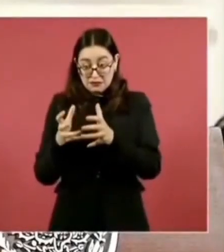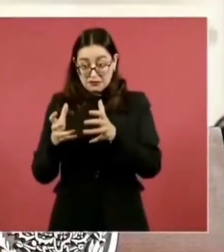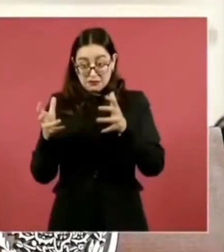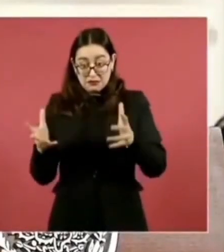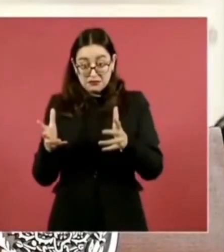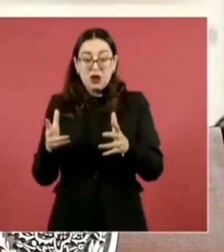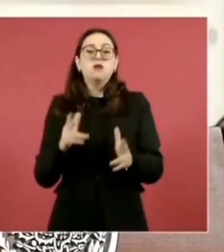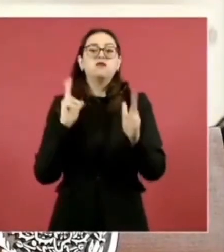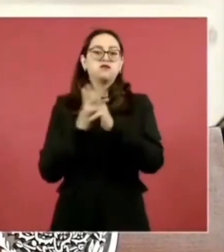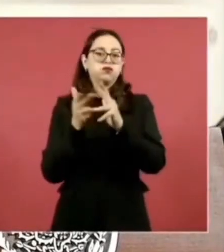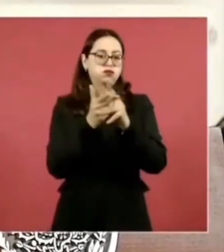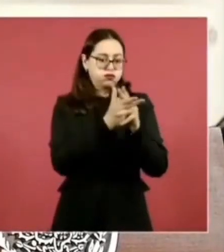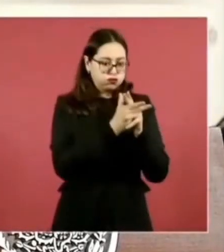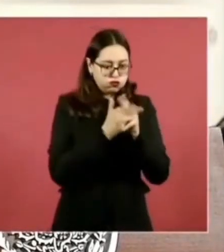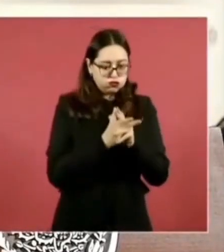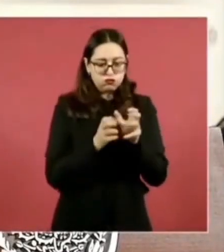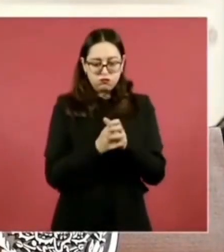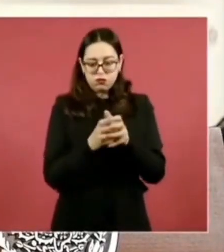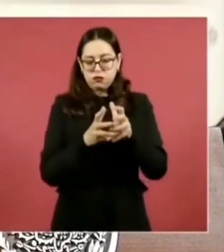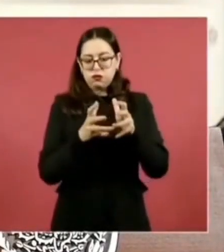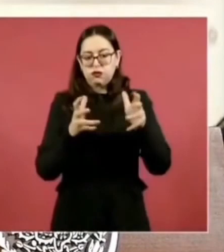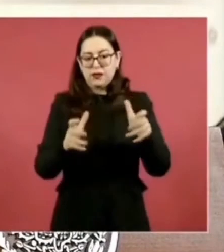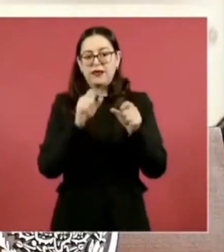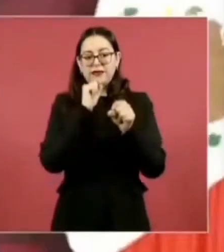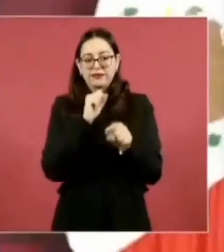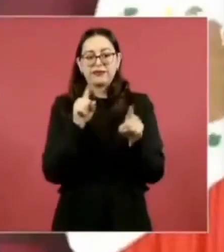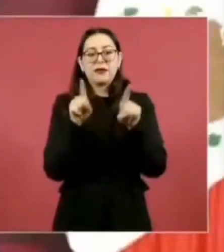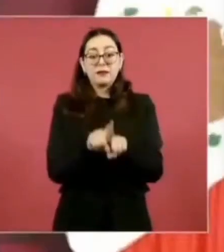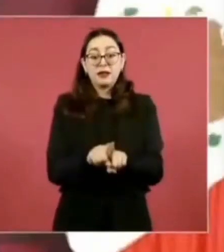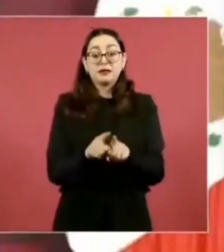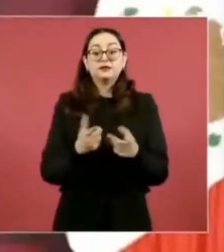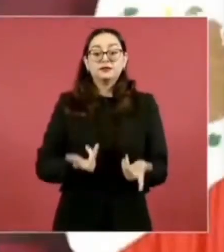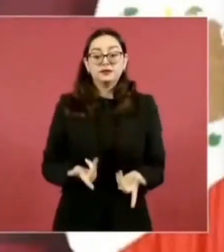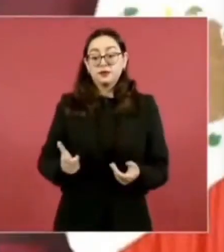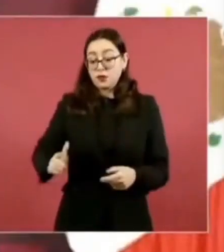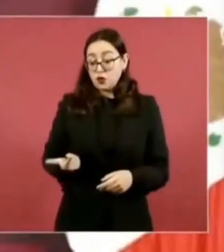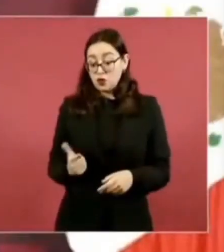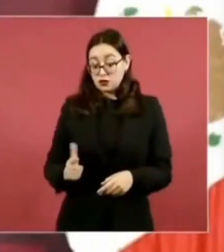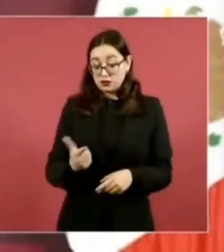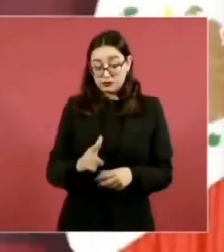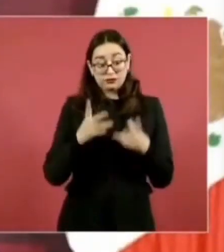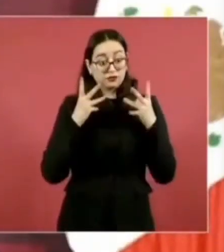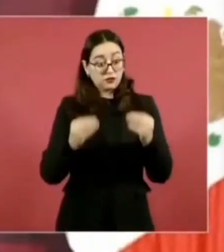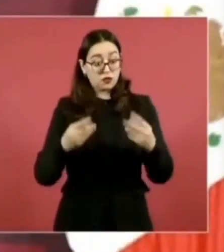homicidio. Lo de Guanajuato, de homicidios, tiene que ver con eso.